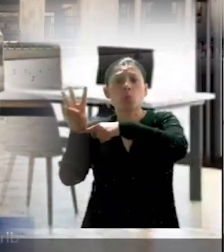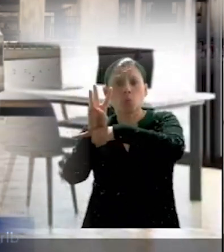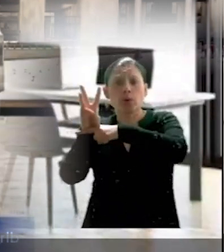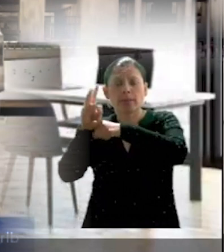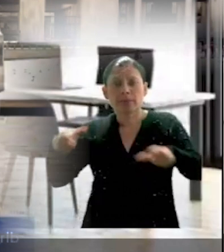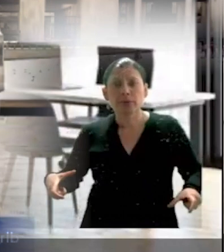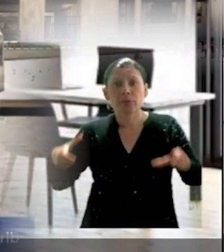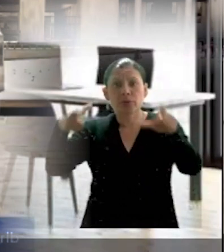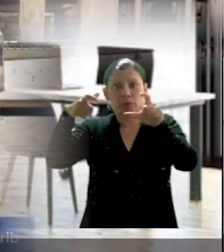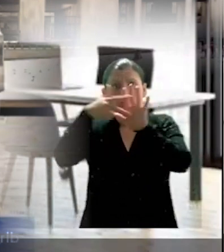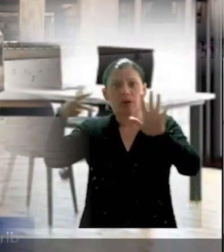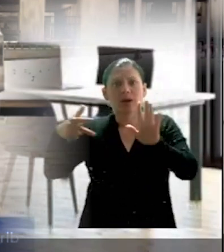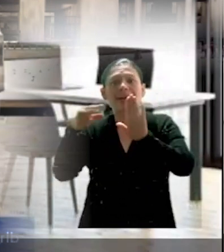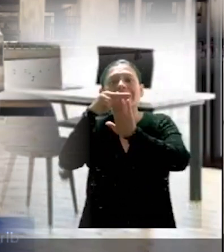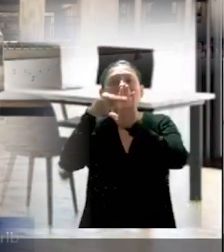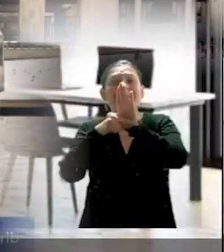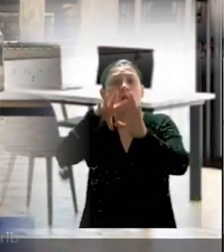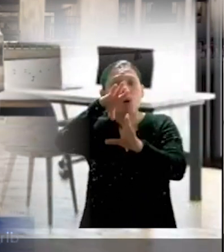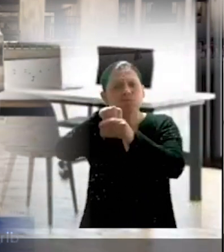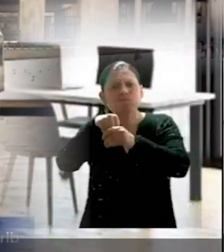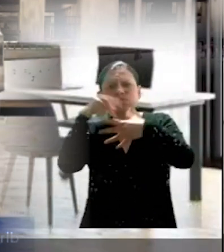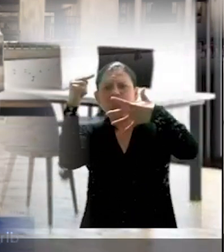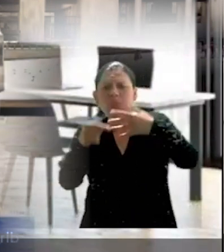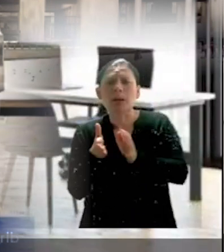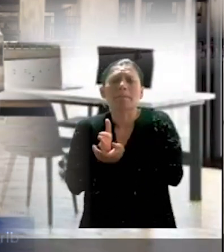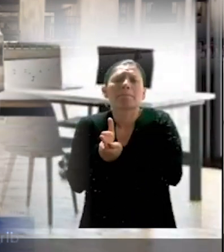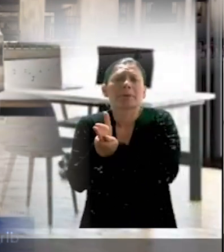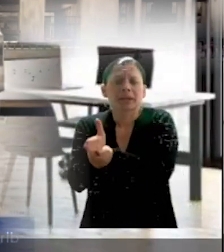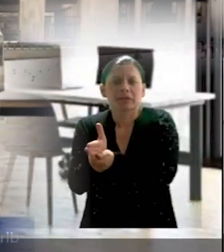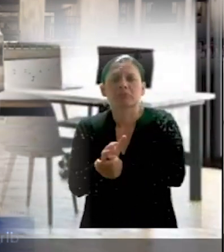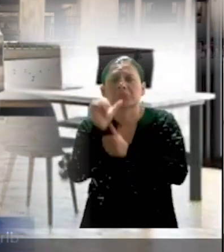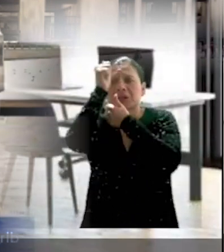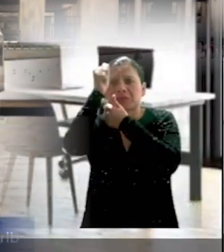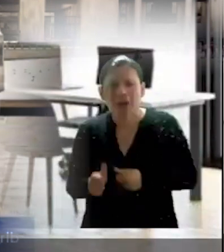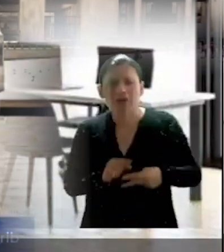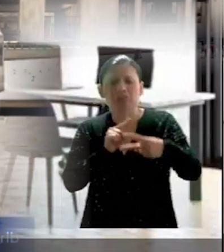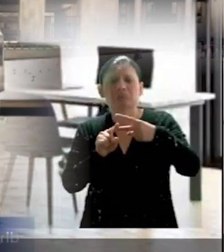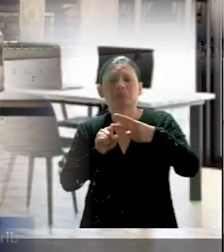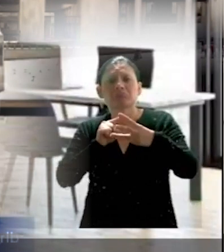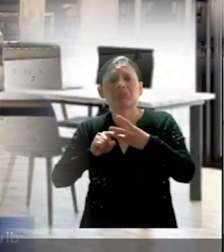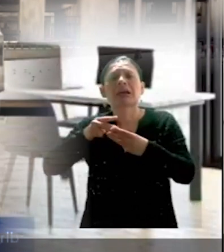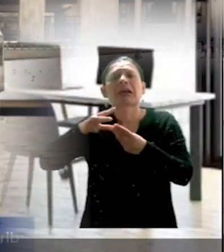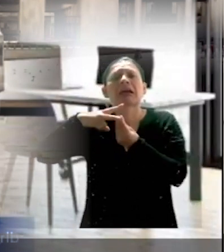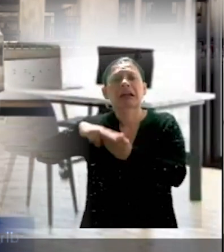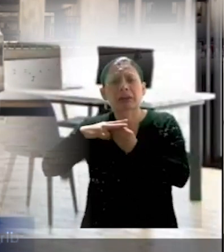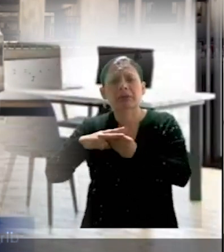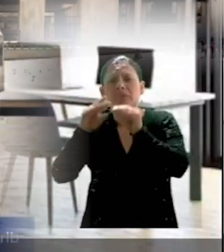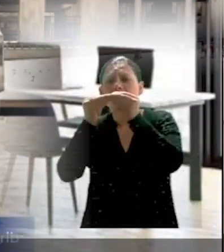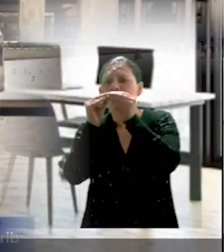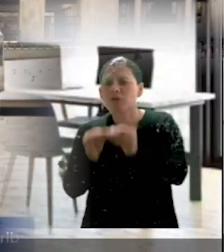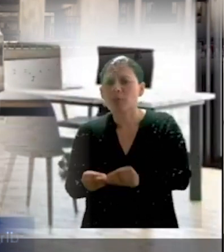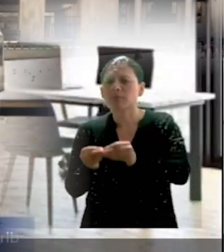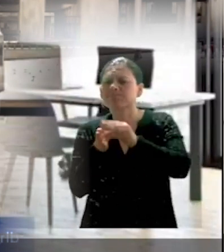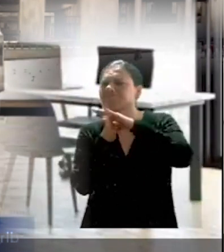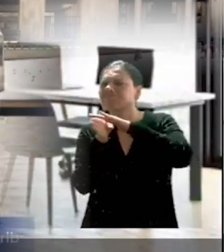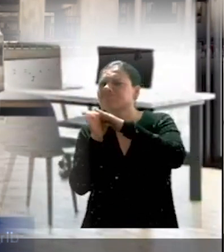establece metodologías, criterios y mecanismos para establecer con qué elementos jurídicos